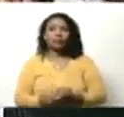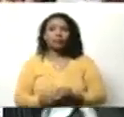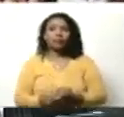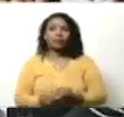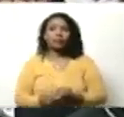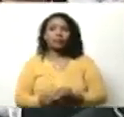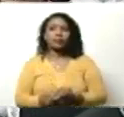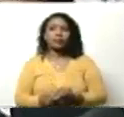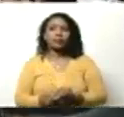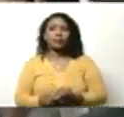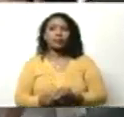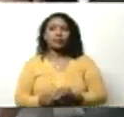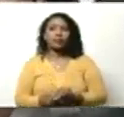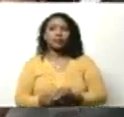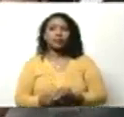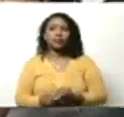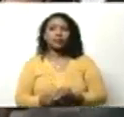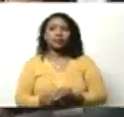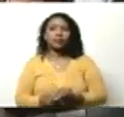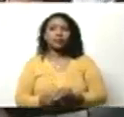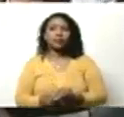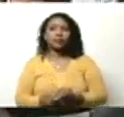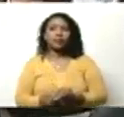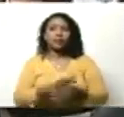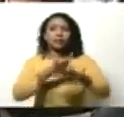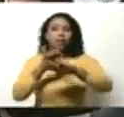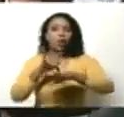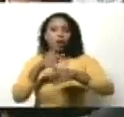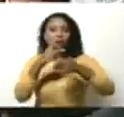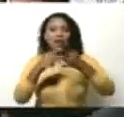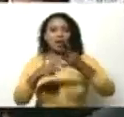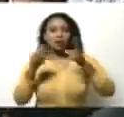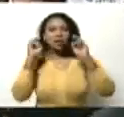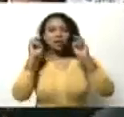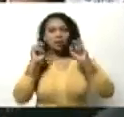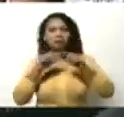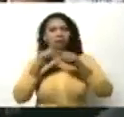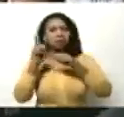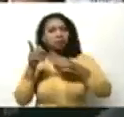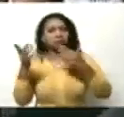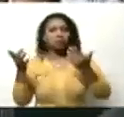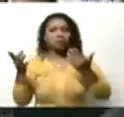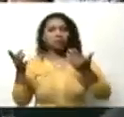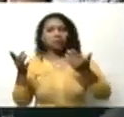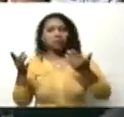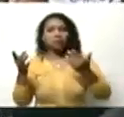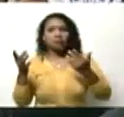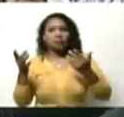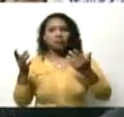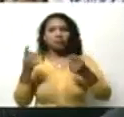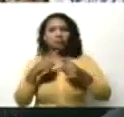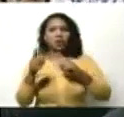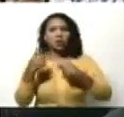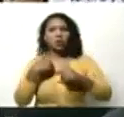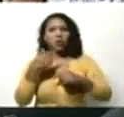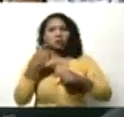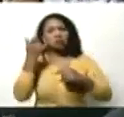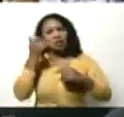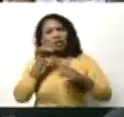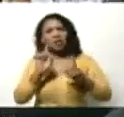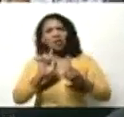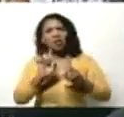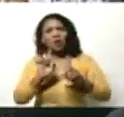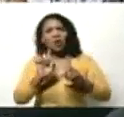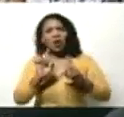Maduro temas de energía? Se tocaron varios temas, entre esos, el asunto. Pero yo creo que no